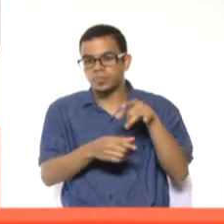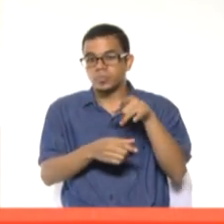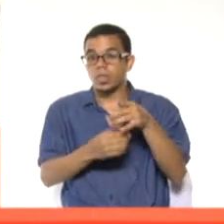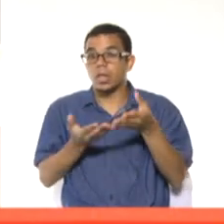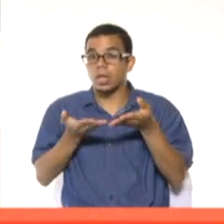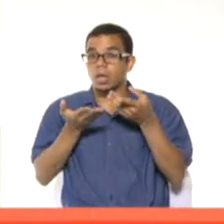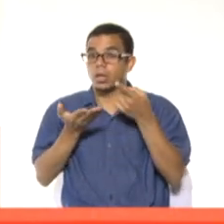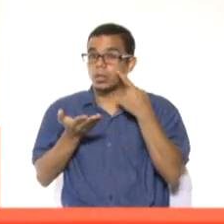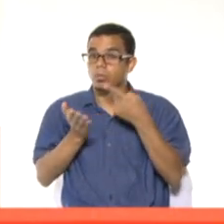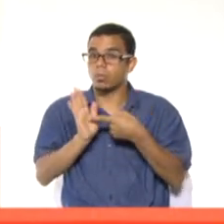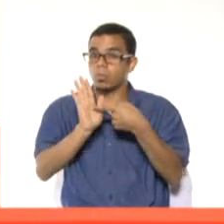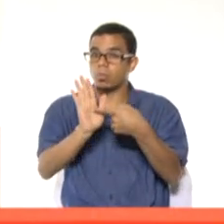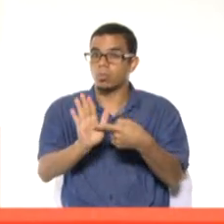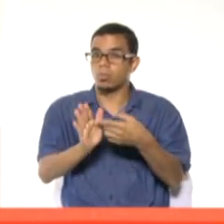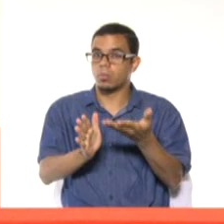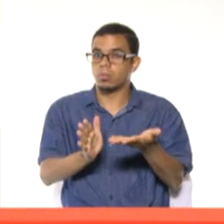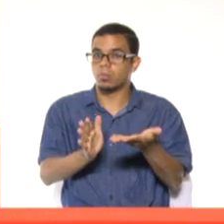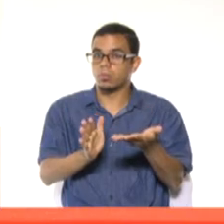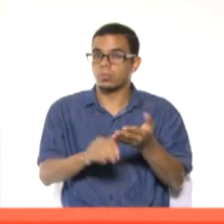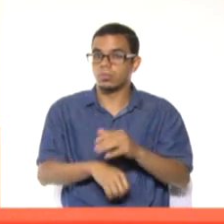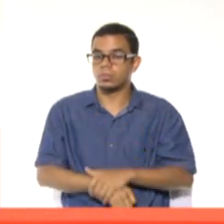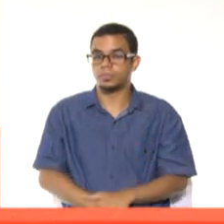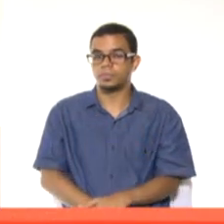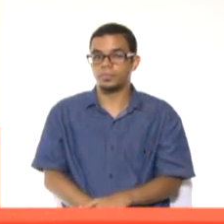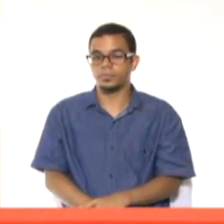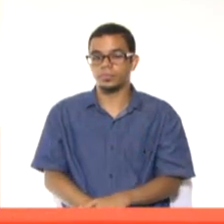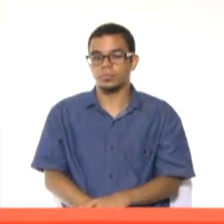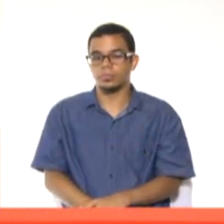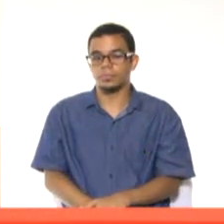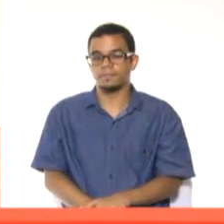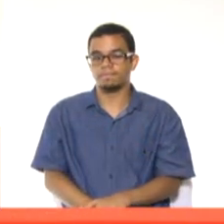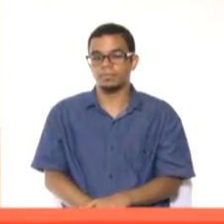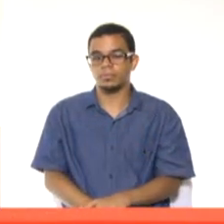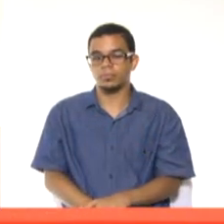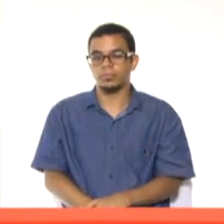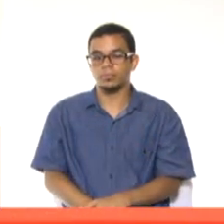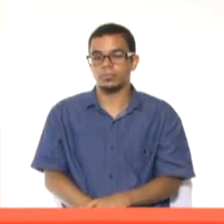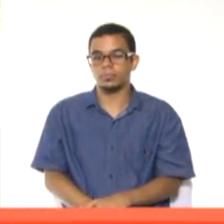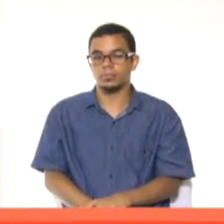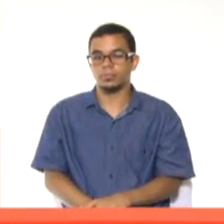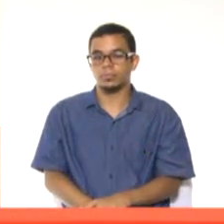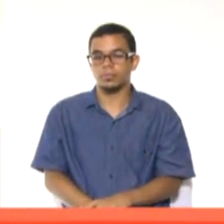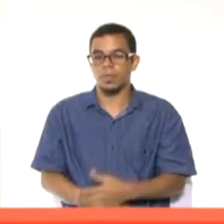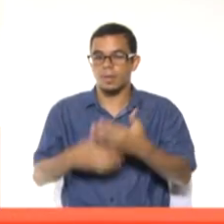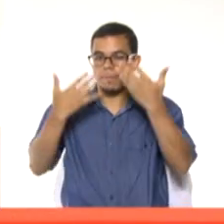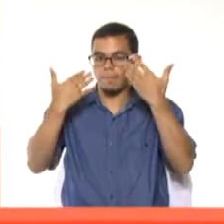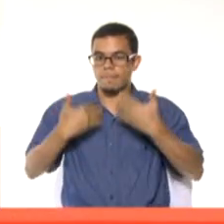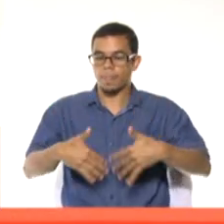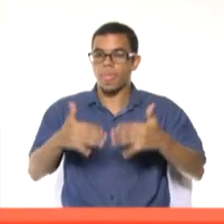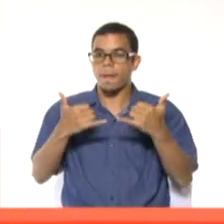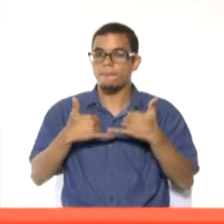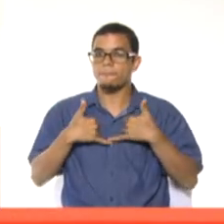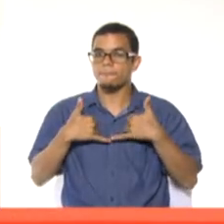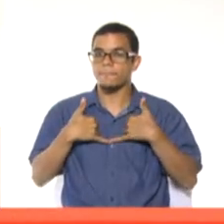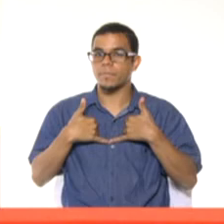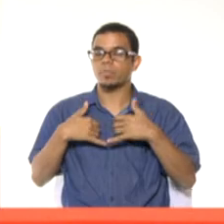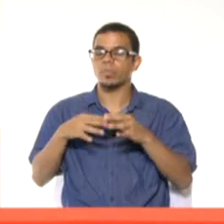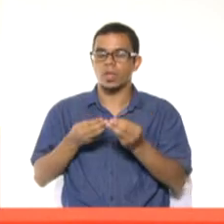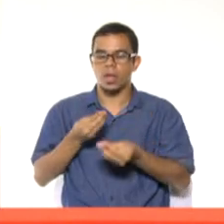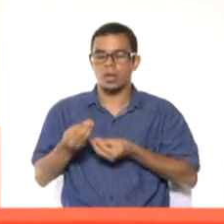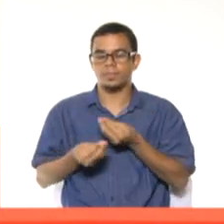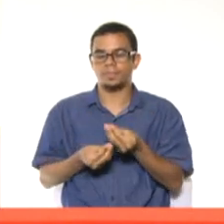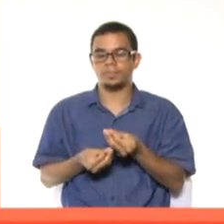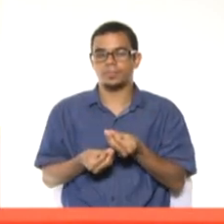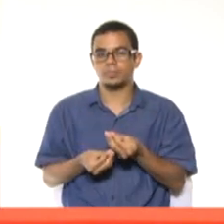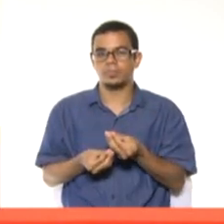el que les estoy presentando a continuación. Es un tipo de suelo que nosotros mismos podemos